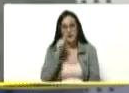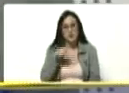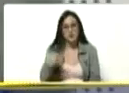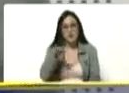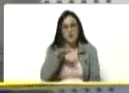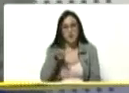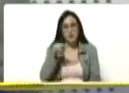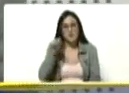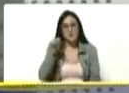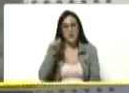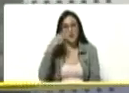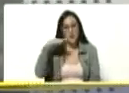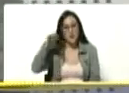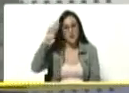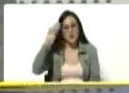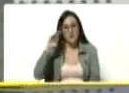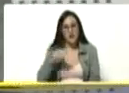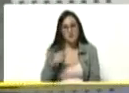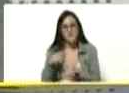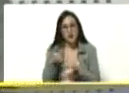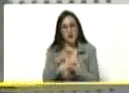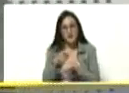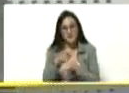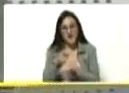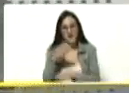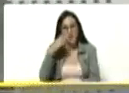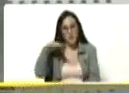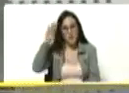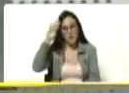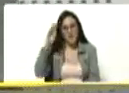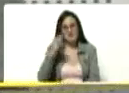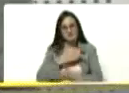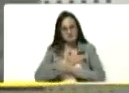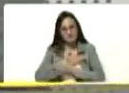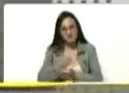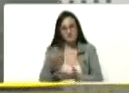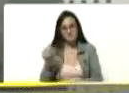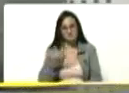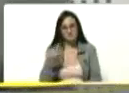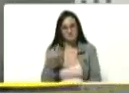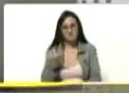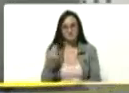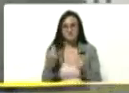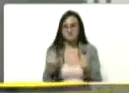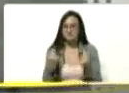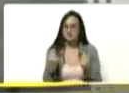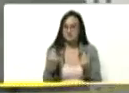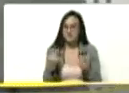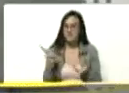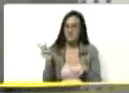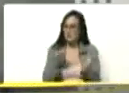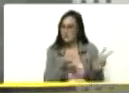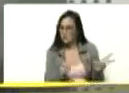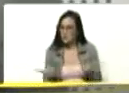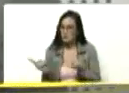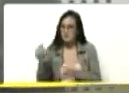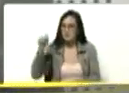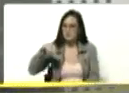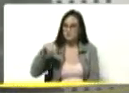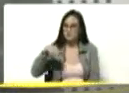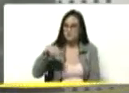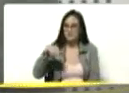Cuba, and the government of Cuba, y al gobierno de Cuba, for the warm hospitality, por la cálida acogida, extended to me and